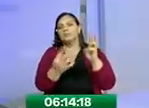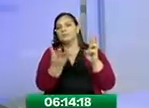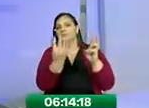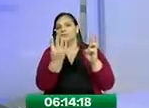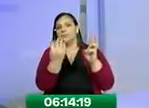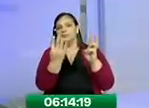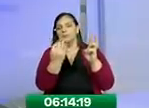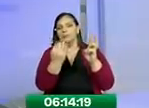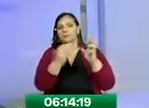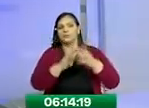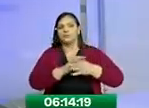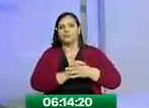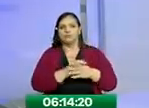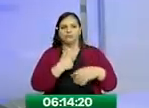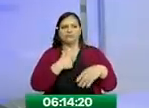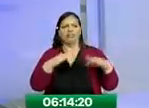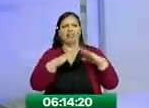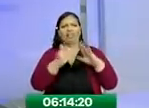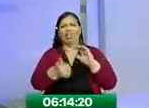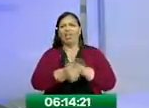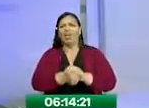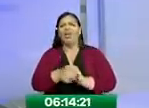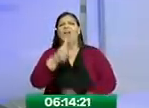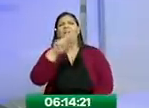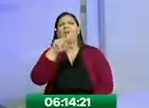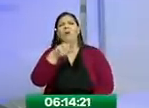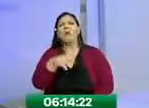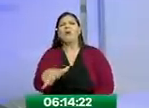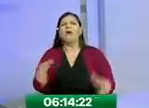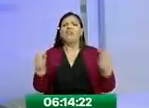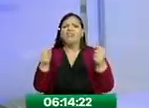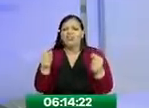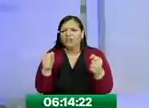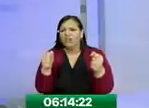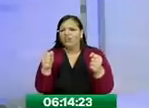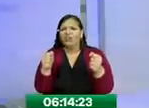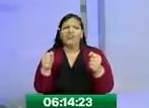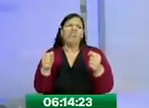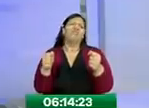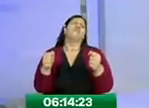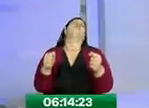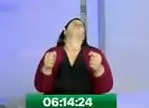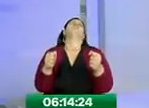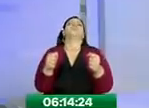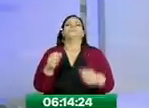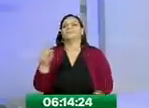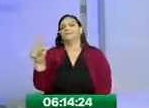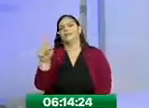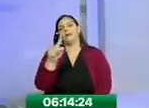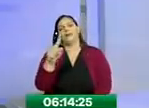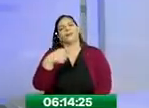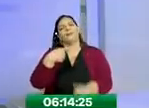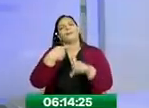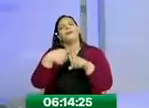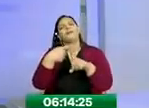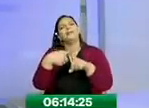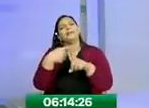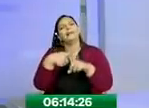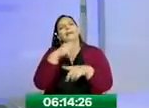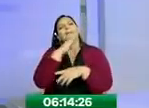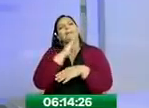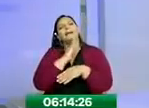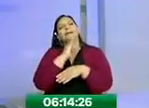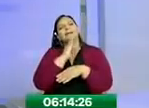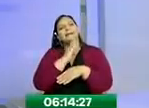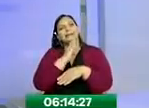6:14 de la mañana, algunos dicen el encierro, el claustro. Bueno, pues esto va a pasar, no vamos a estar toda la vida encerrados en una casa, pero hay diferentes situaciones. Por ejemplo, en